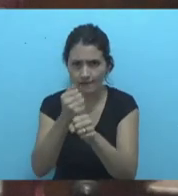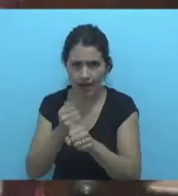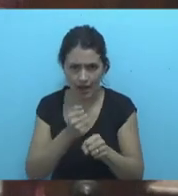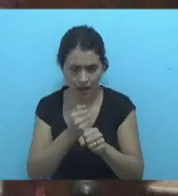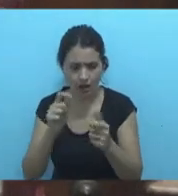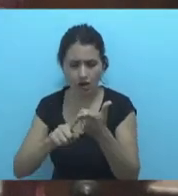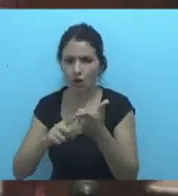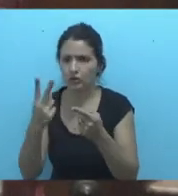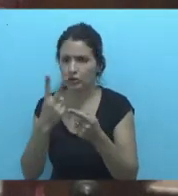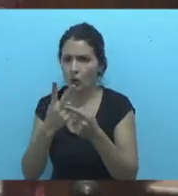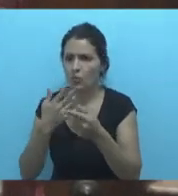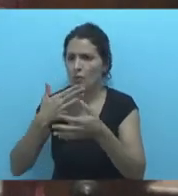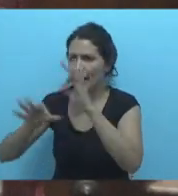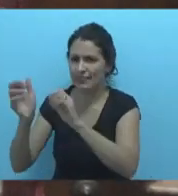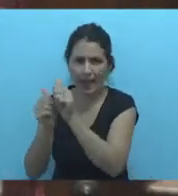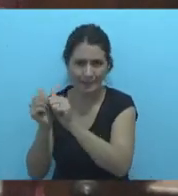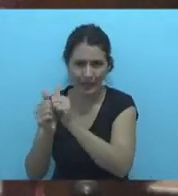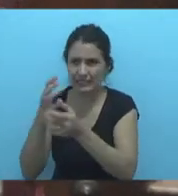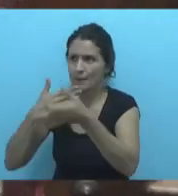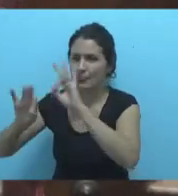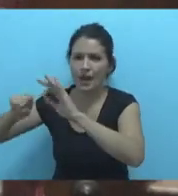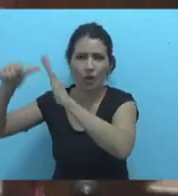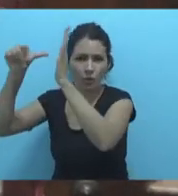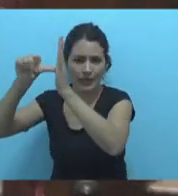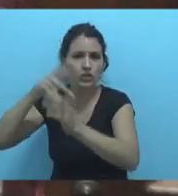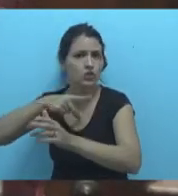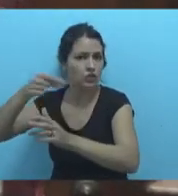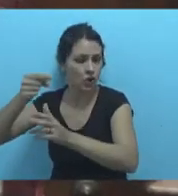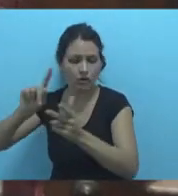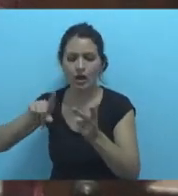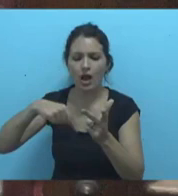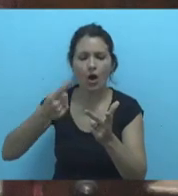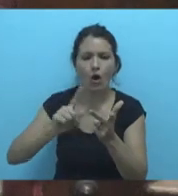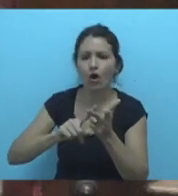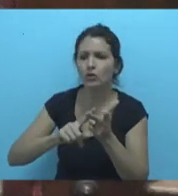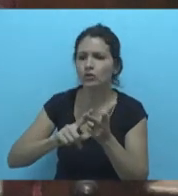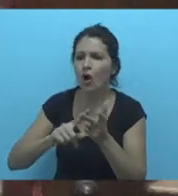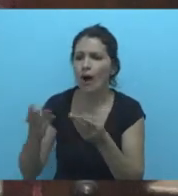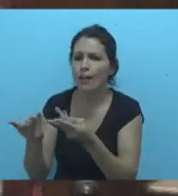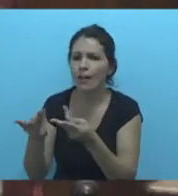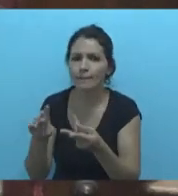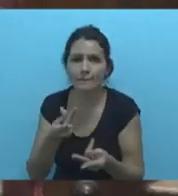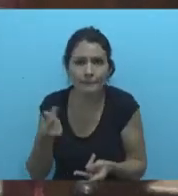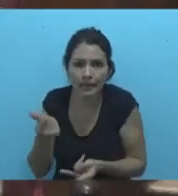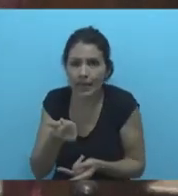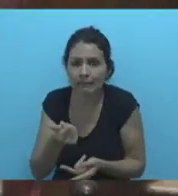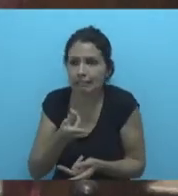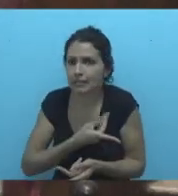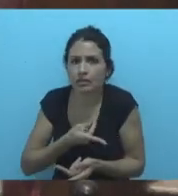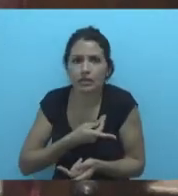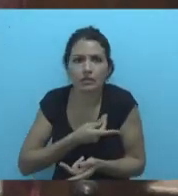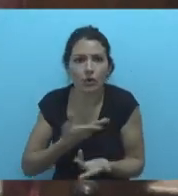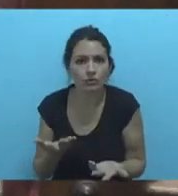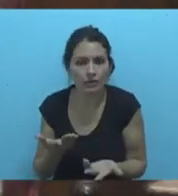extranjerización de la misma y además saber lo que todos queremos saber y que lamentablemente no se puede saber, a dónde fue la plata que falta, que hoy está